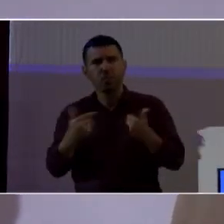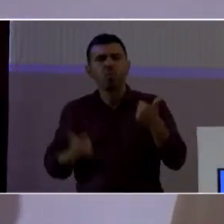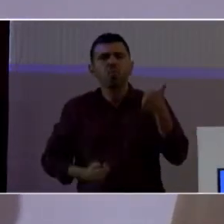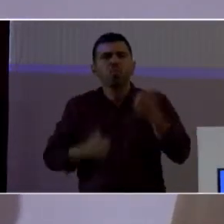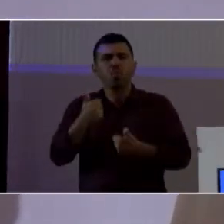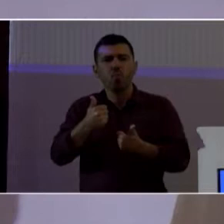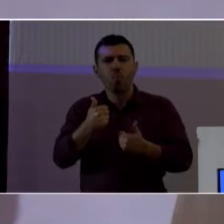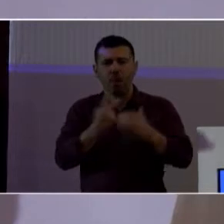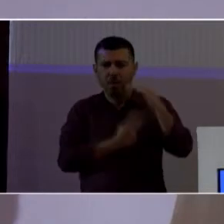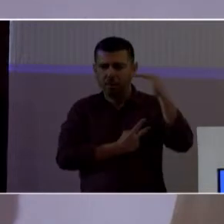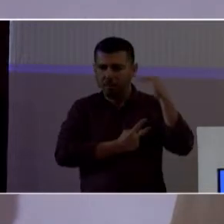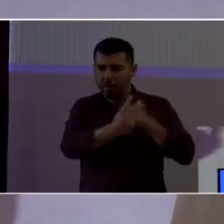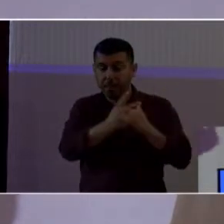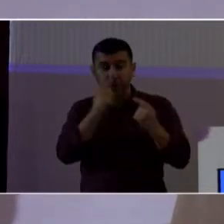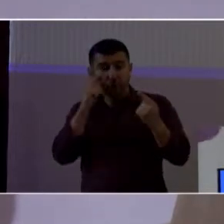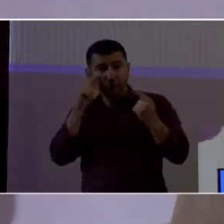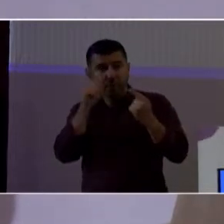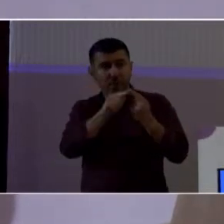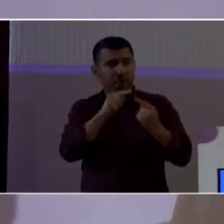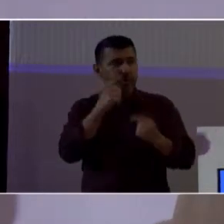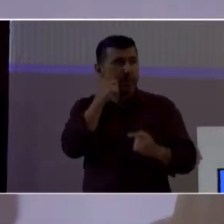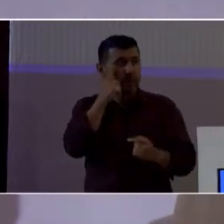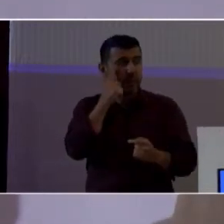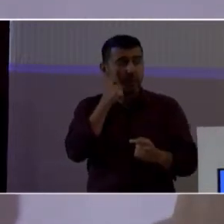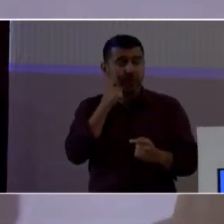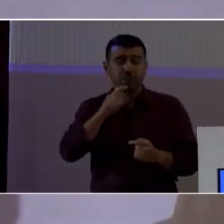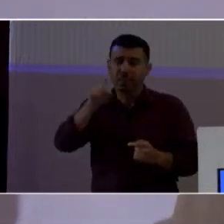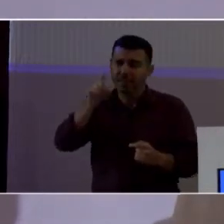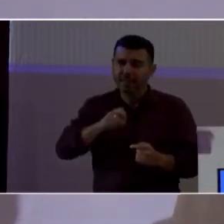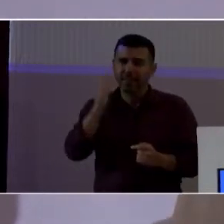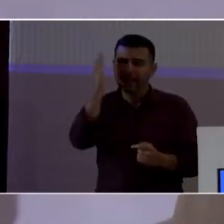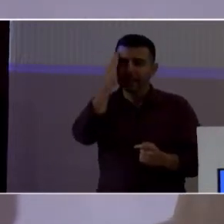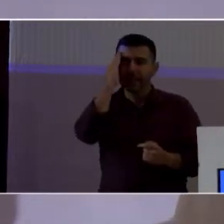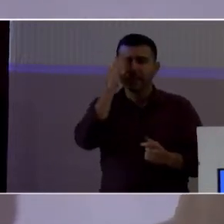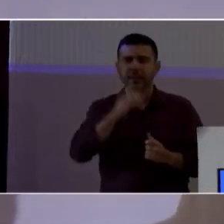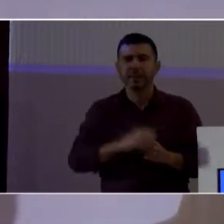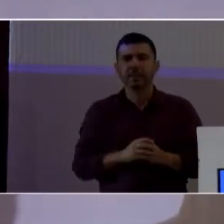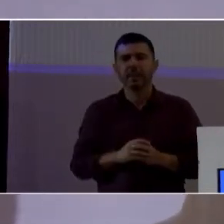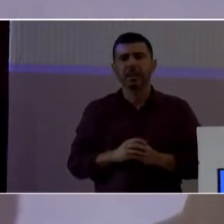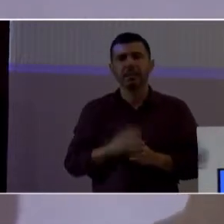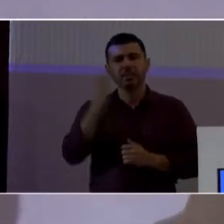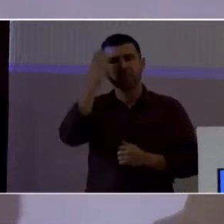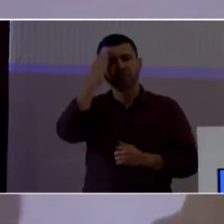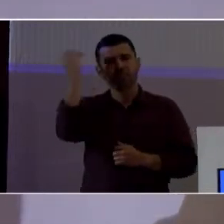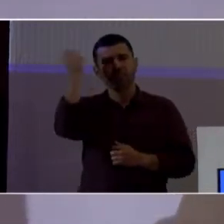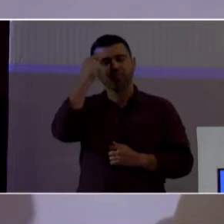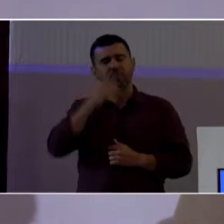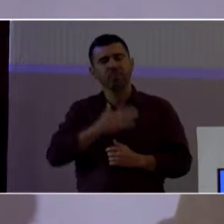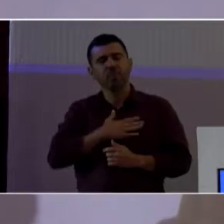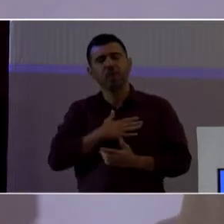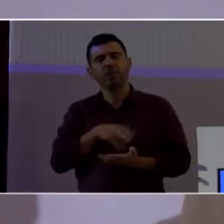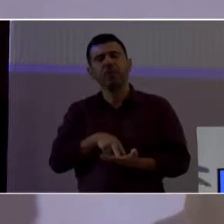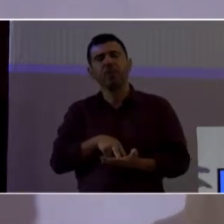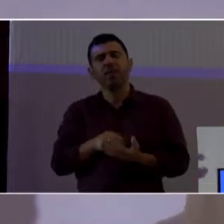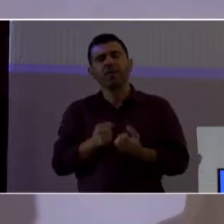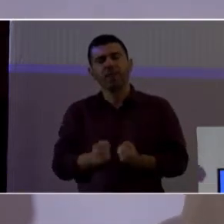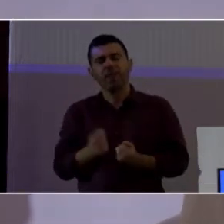pero siempre tengamos presente, tenemos una firme convicción de que estamos trabajando una ruta